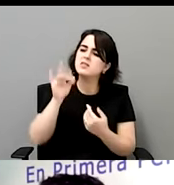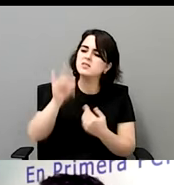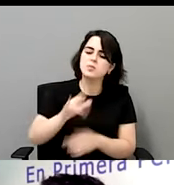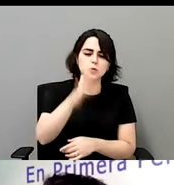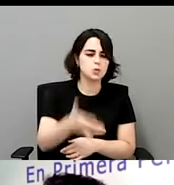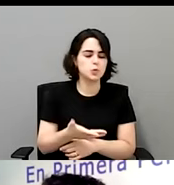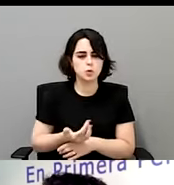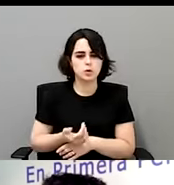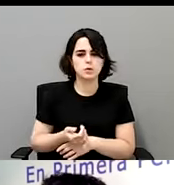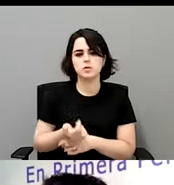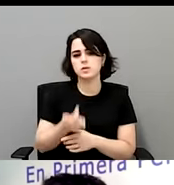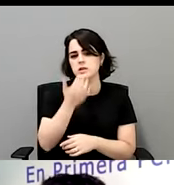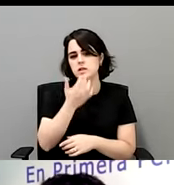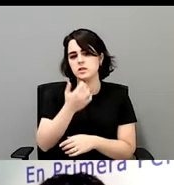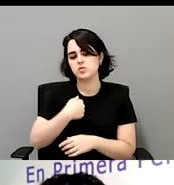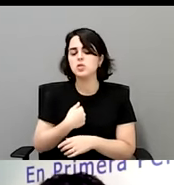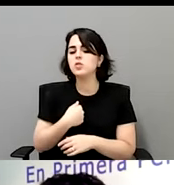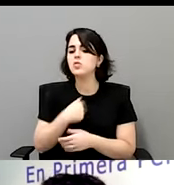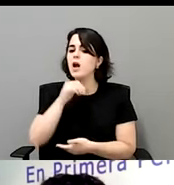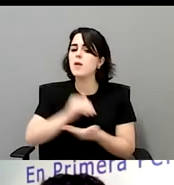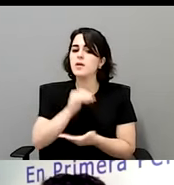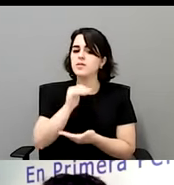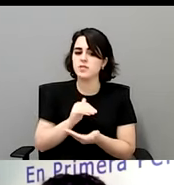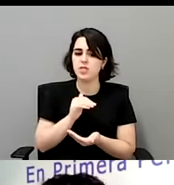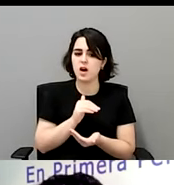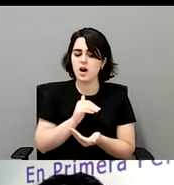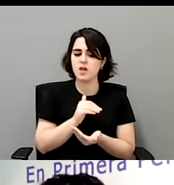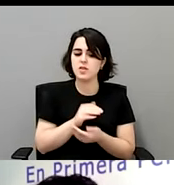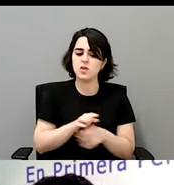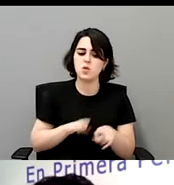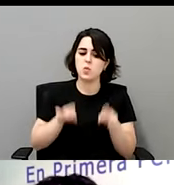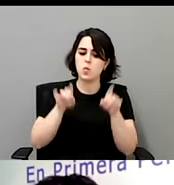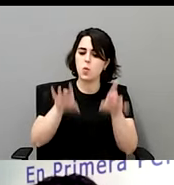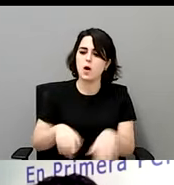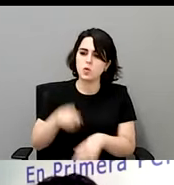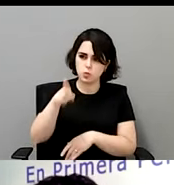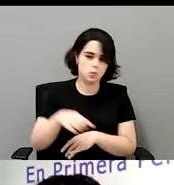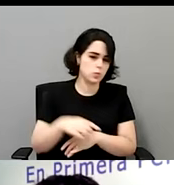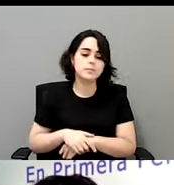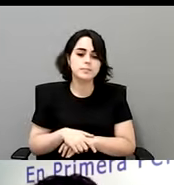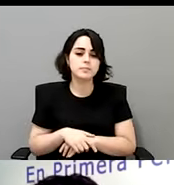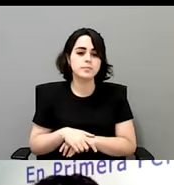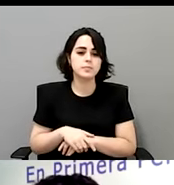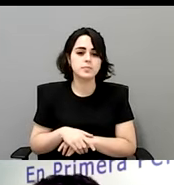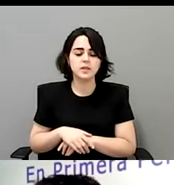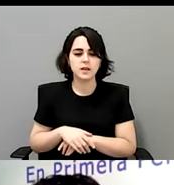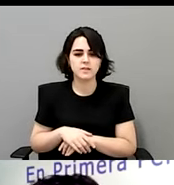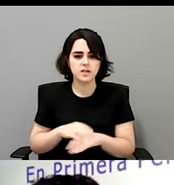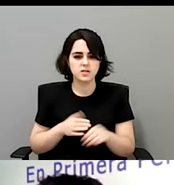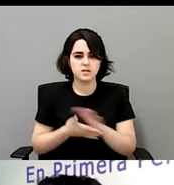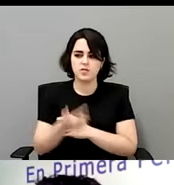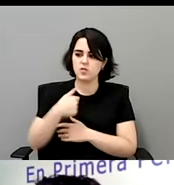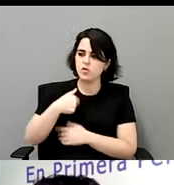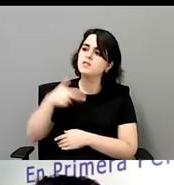Cuando tengo una capacidad igual que la tuya, o sea, tengo el mismo derecho,